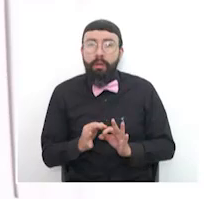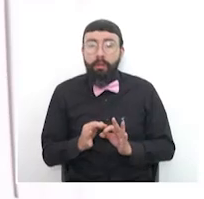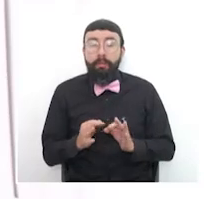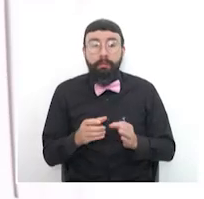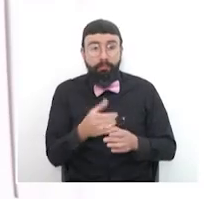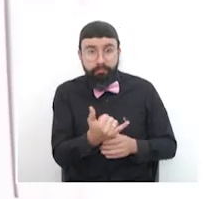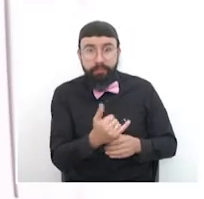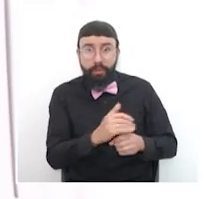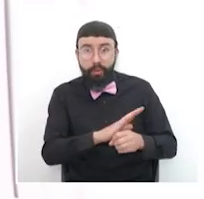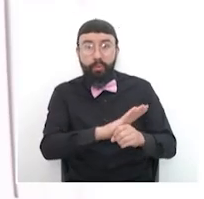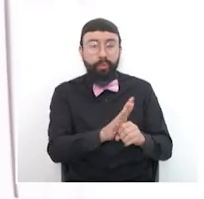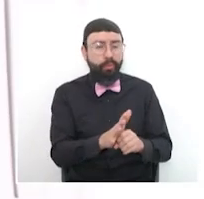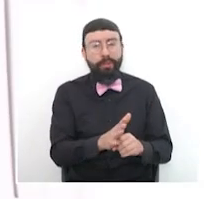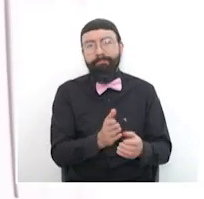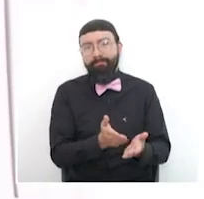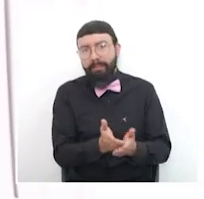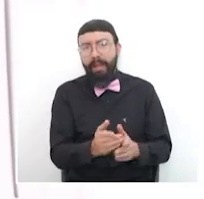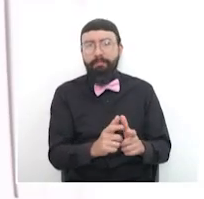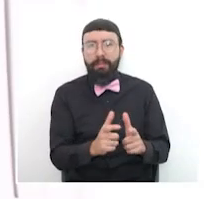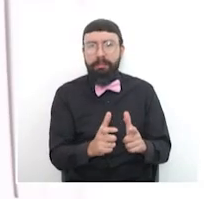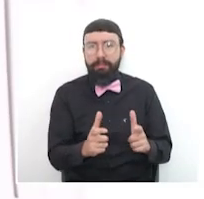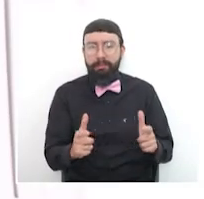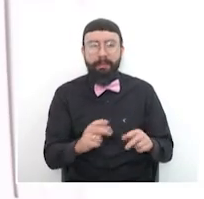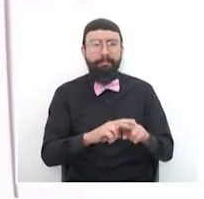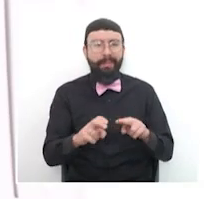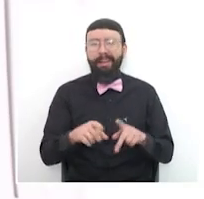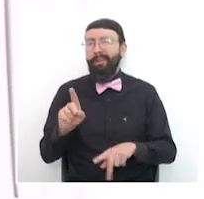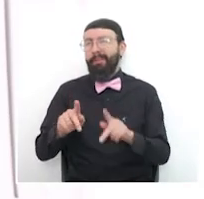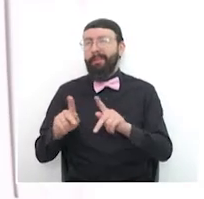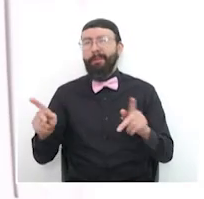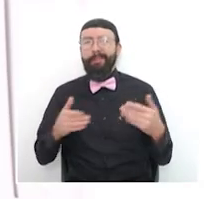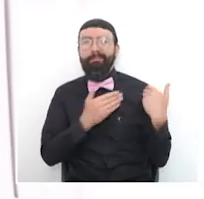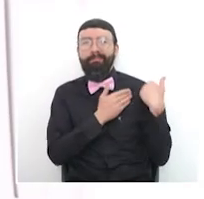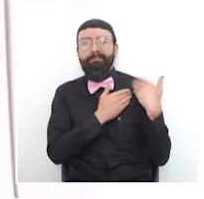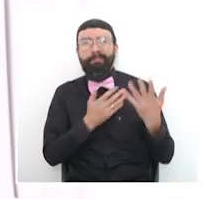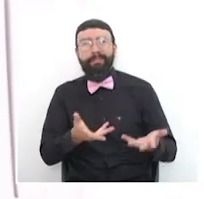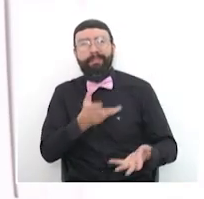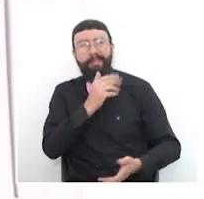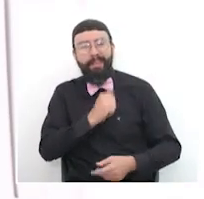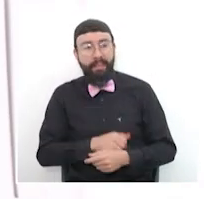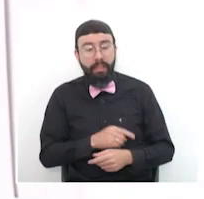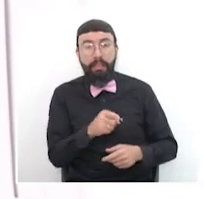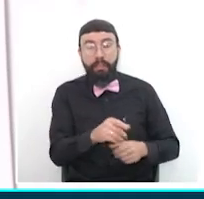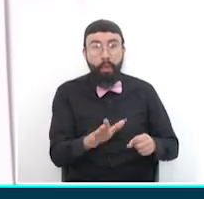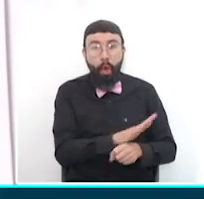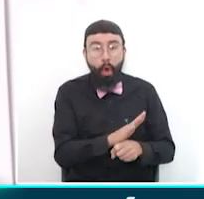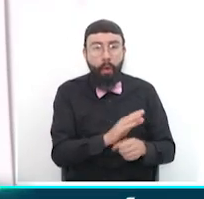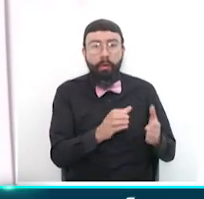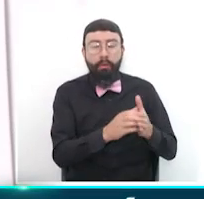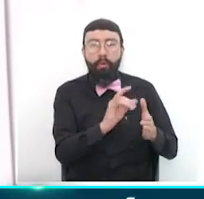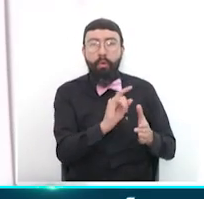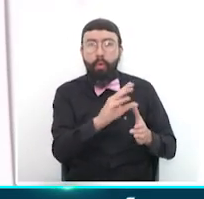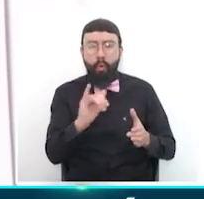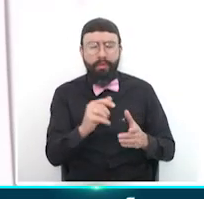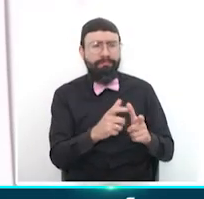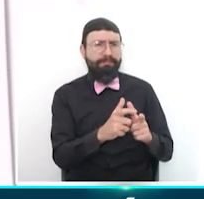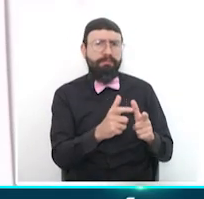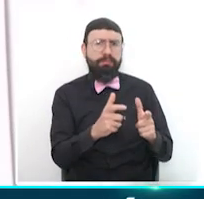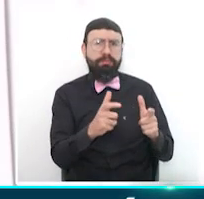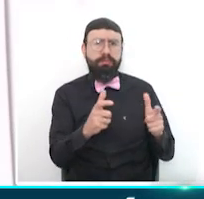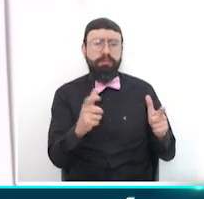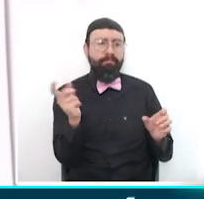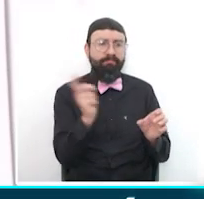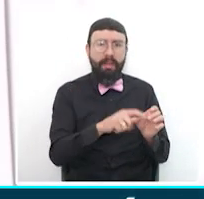COVID-19 no cede terreno en Manizales, la responsabilidad de algunos tampoco. La ocupación de camas UCI llega a números preocupantes, pero esta situación parece